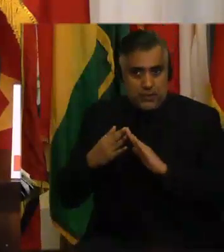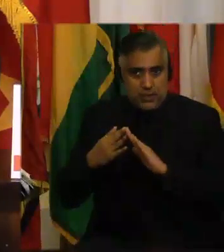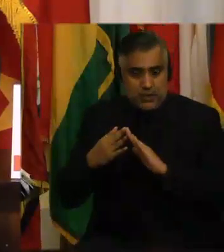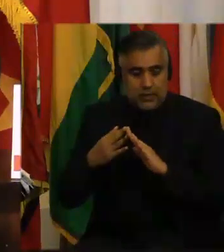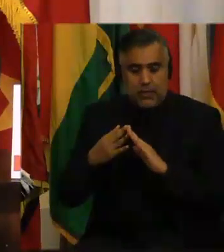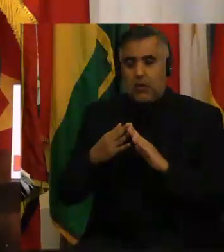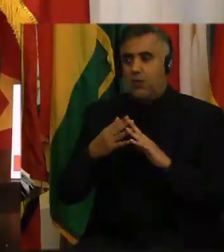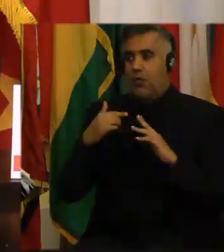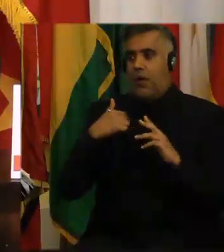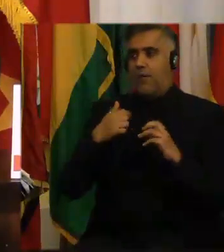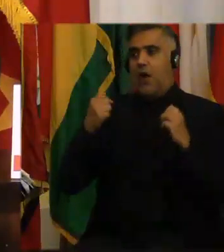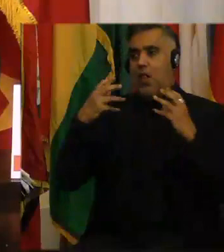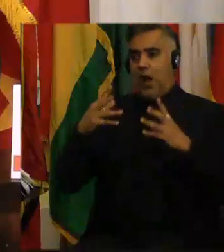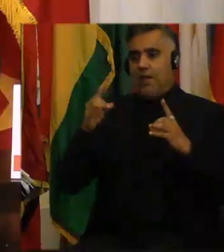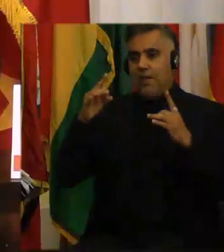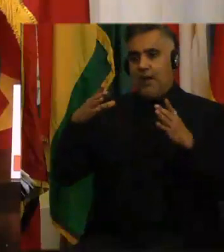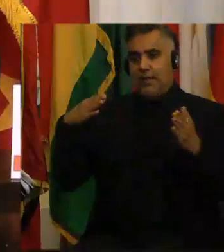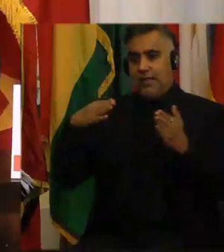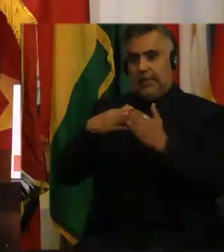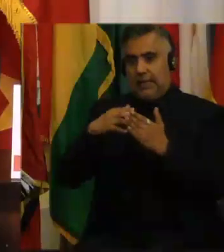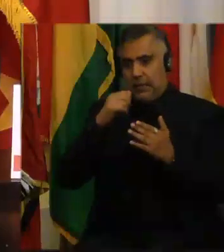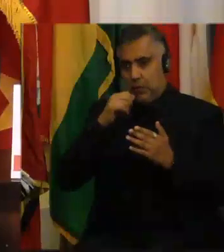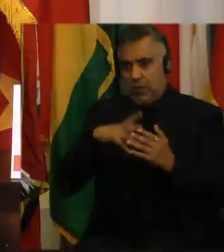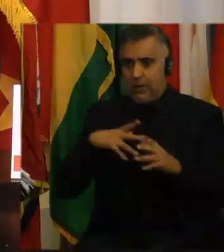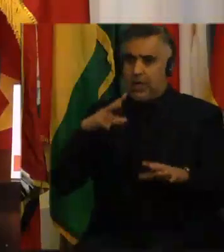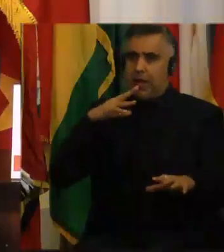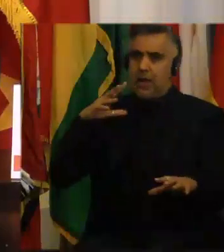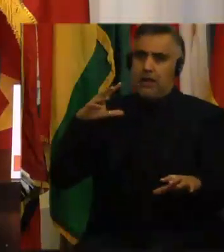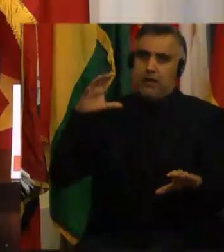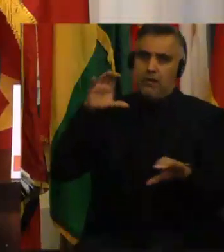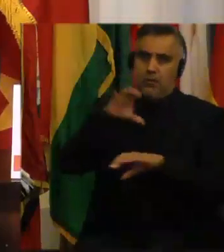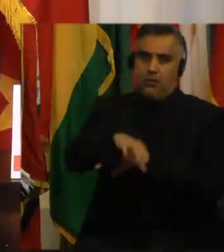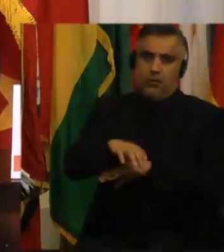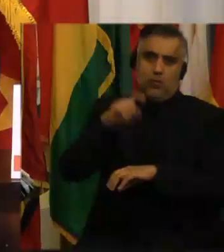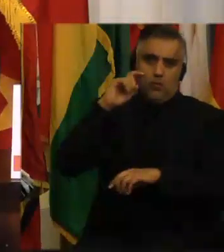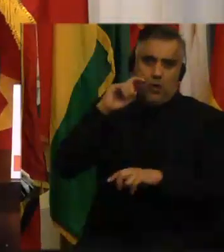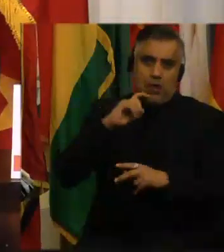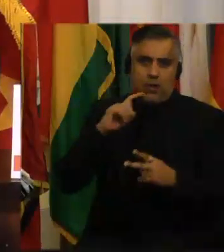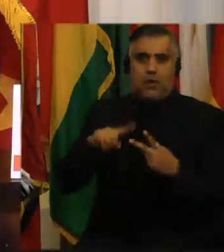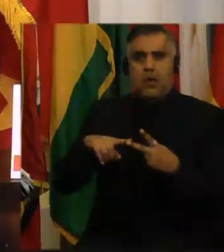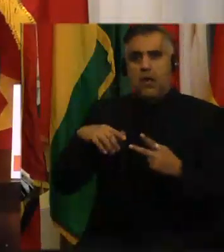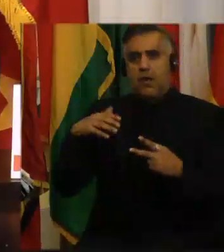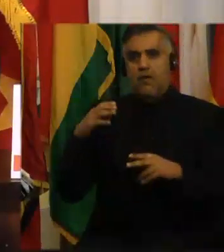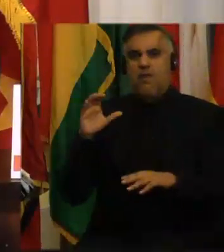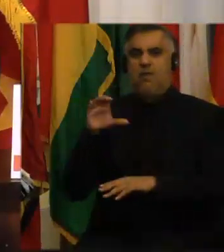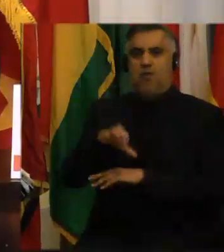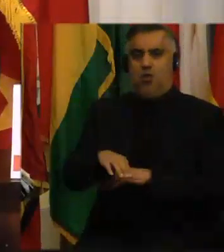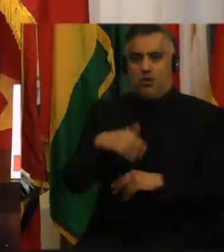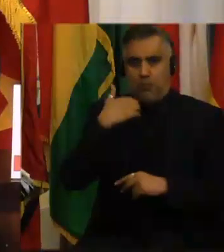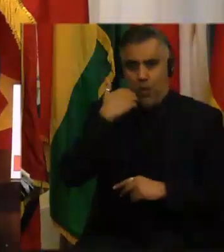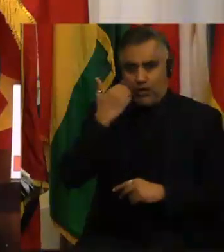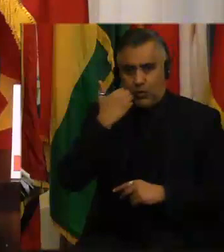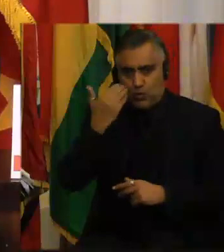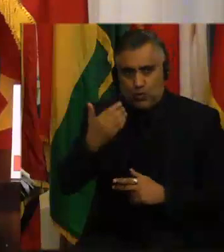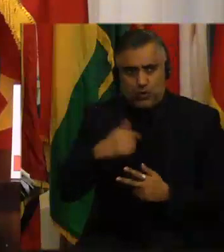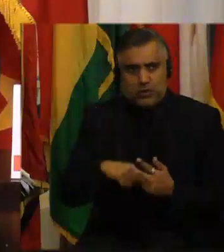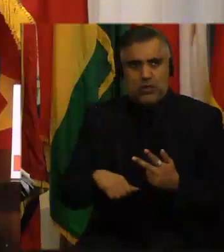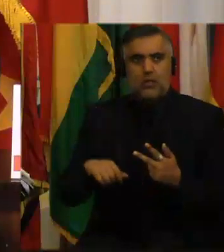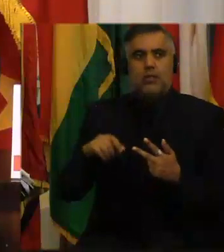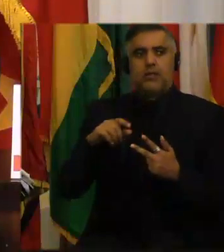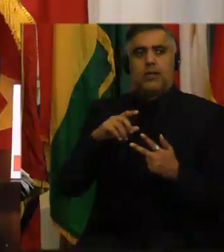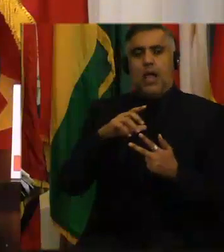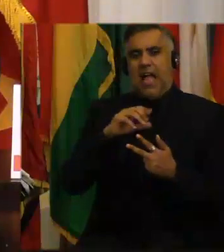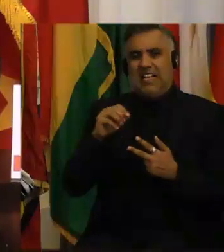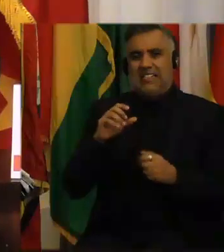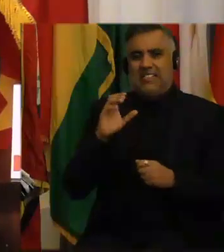las mujeres, el caso de la violación, de la trata de personas, de la prostitución forzada, del hostigamiento sexual. Y por